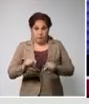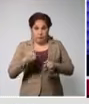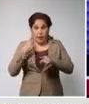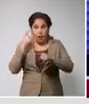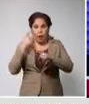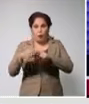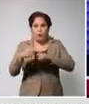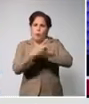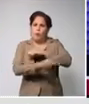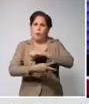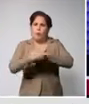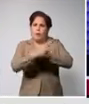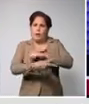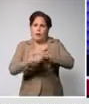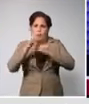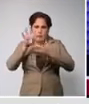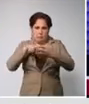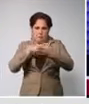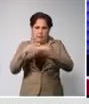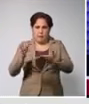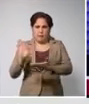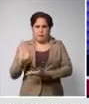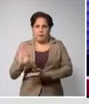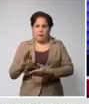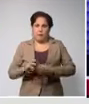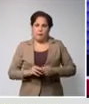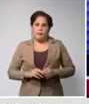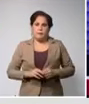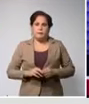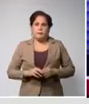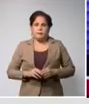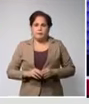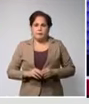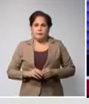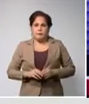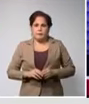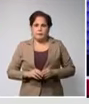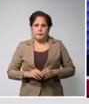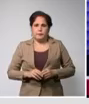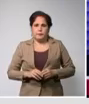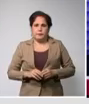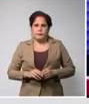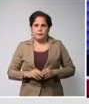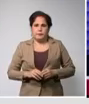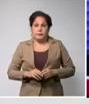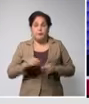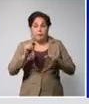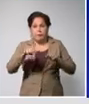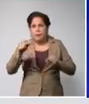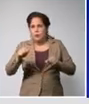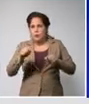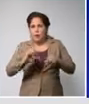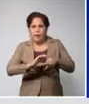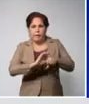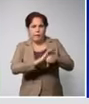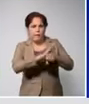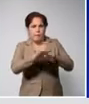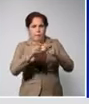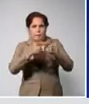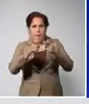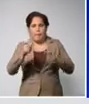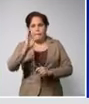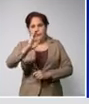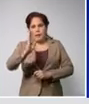países, al gráfico donde se muestran los países que reportan el mayor número de casos por COVID.